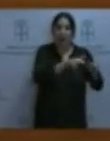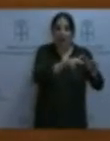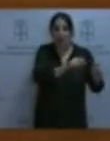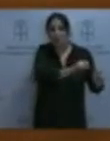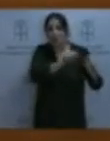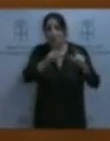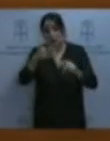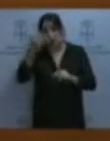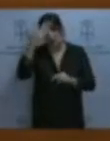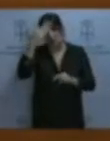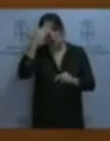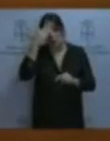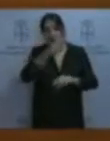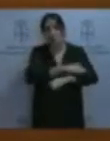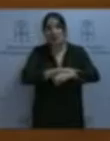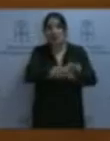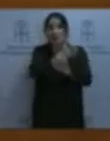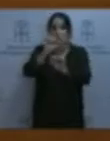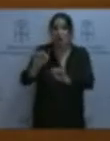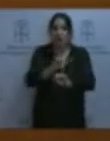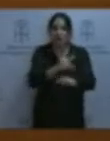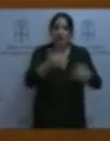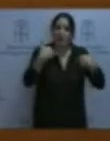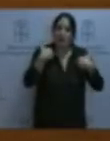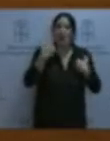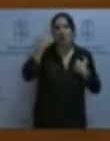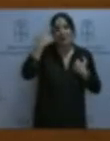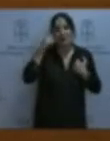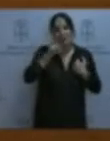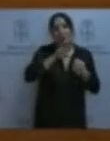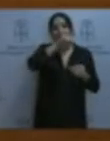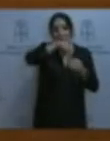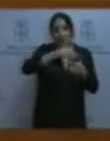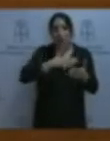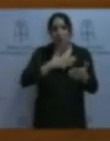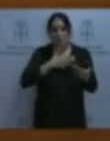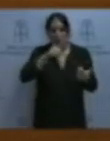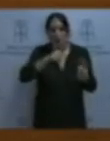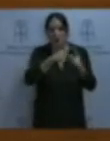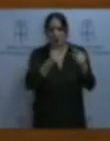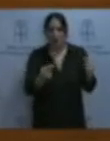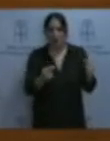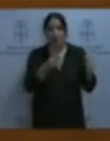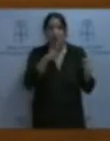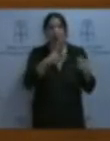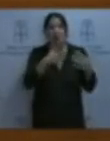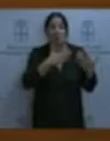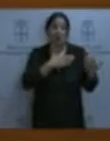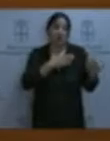titularidad del Ministerio de Defensa, pero que como también sabemos forma parte del patrimonio industrial asturiano, porque el